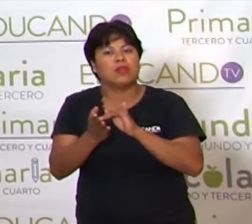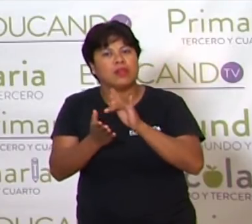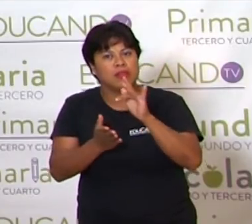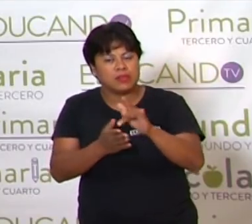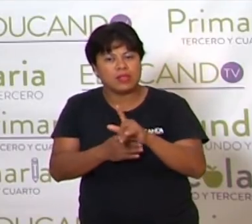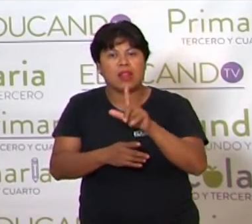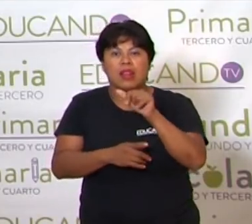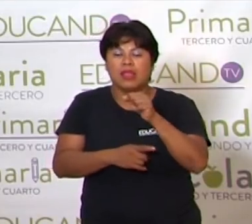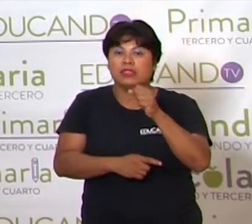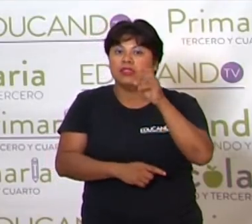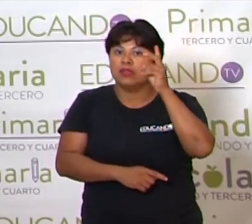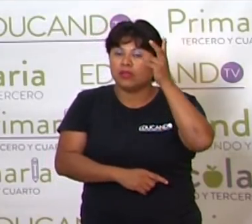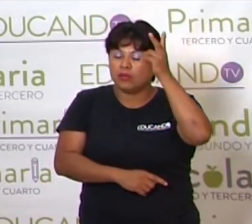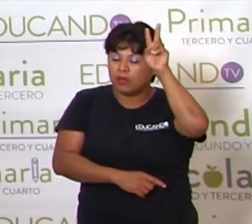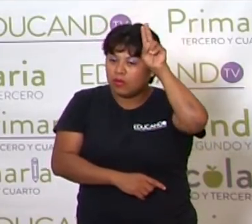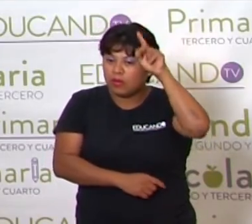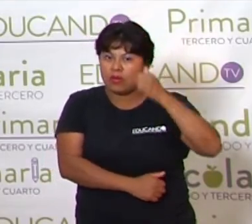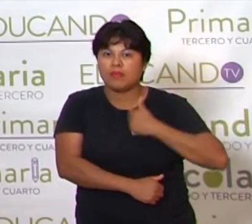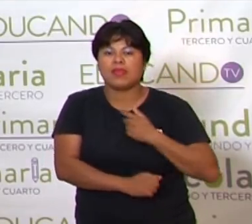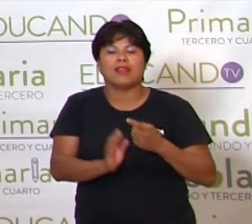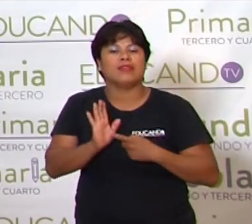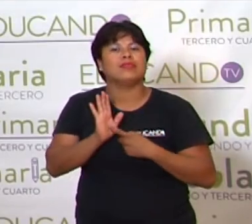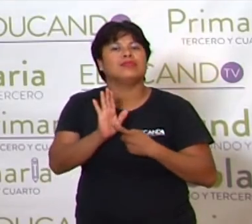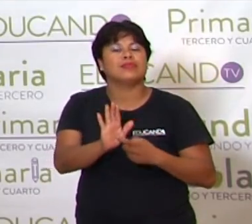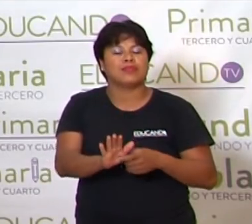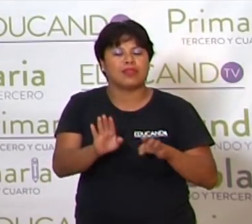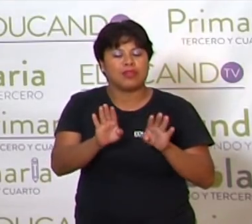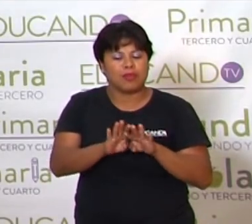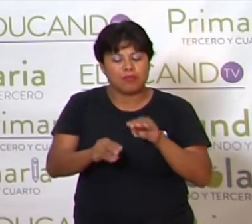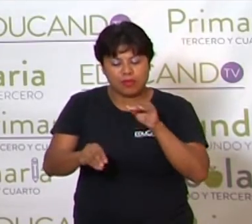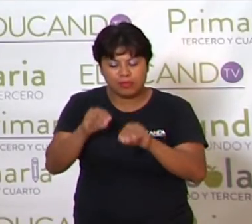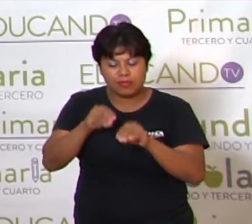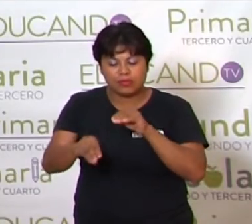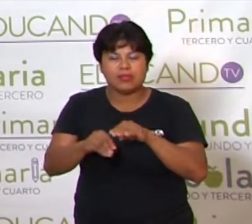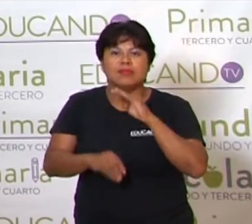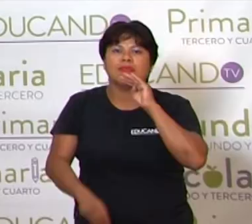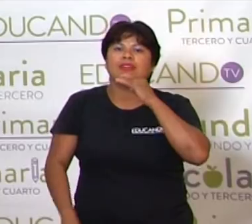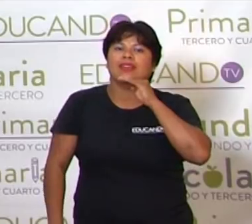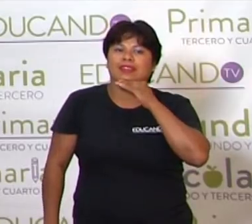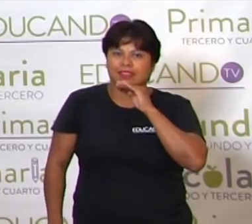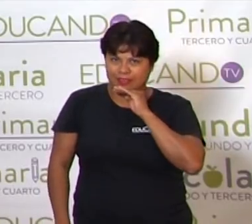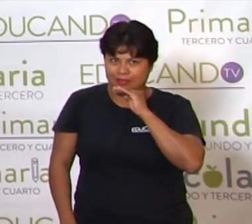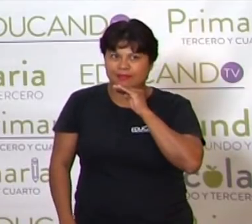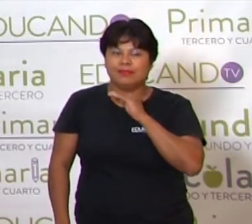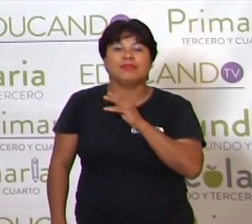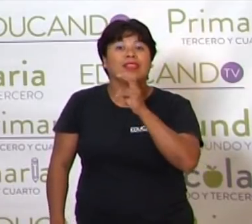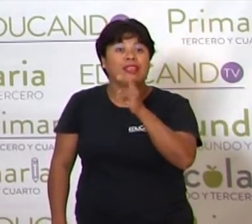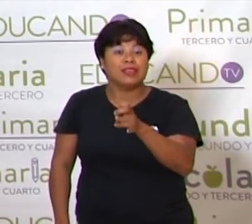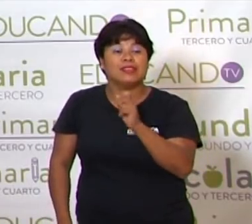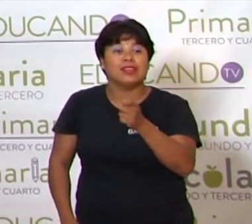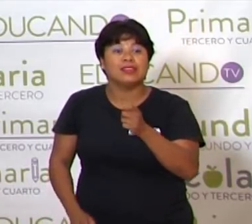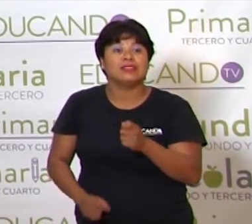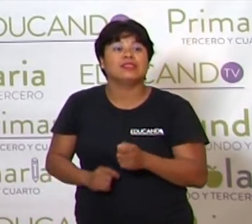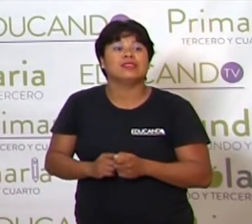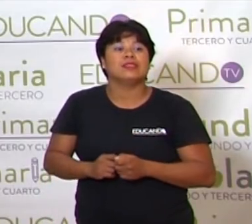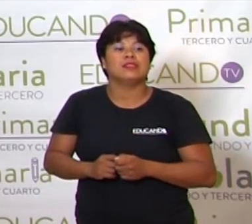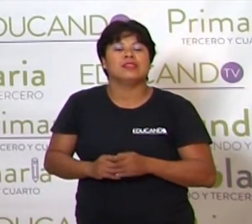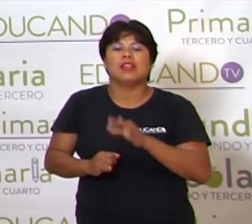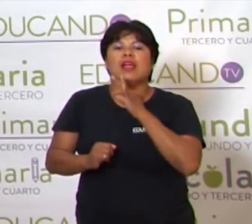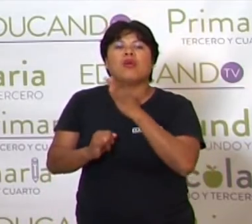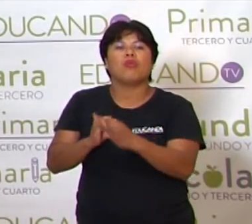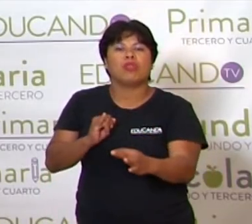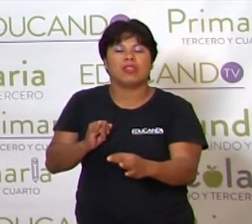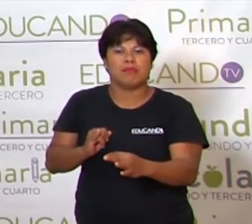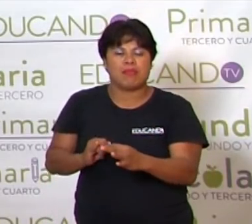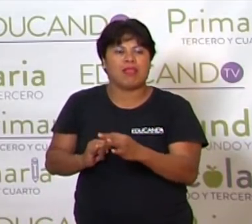la hormiga les enseñó a cultivar el maíz. Esa sería la